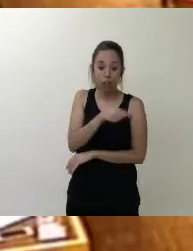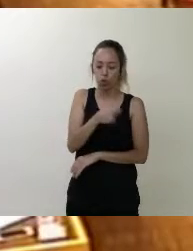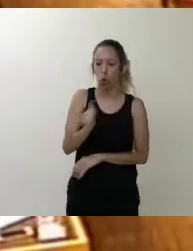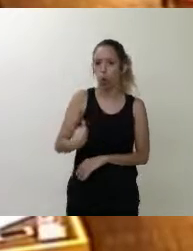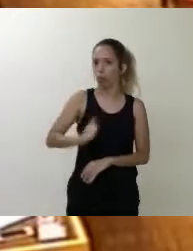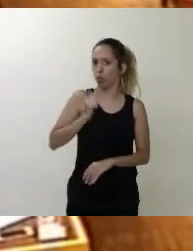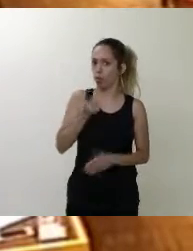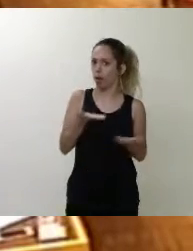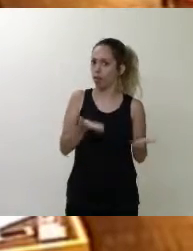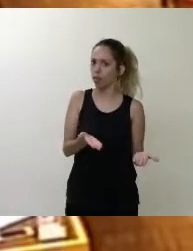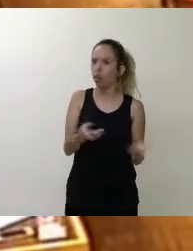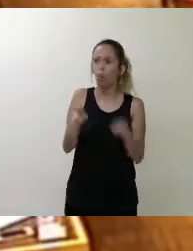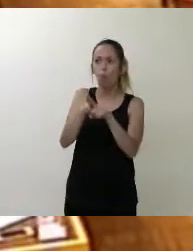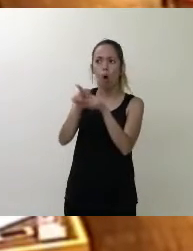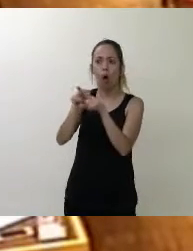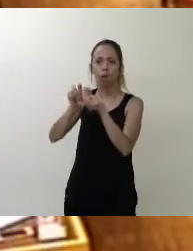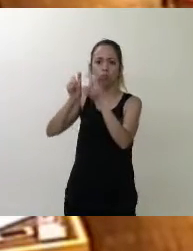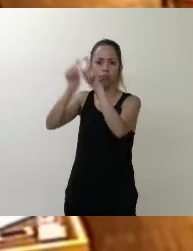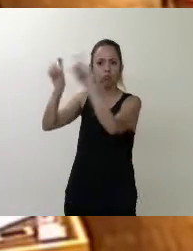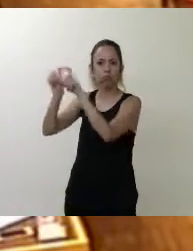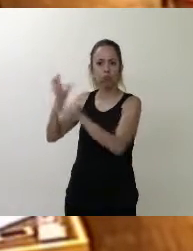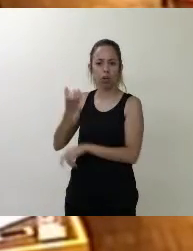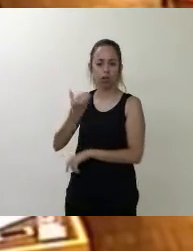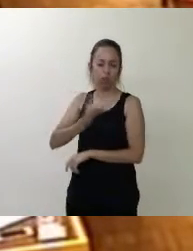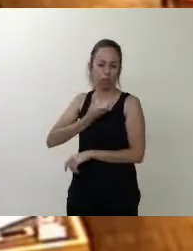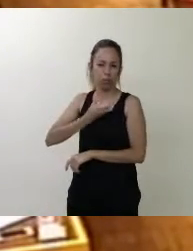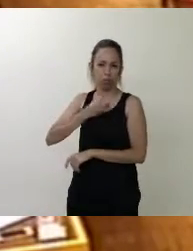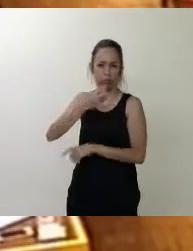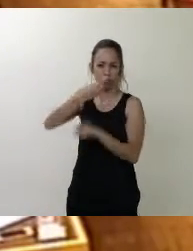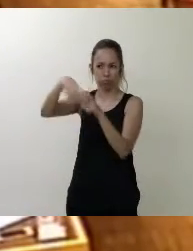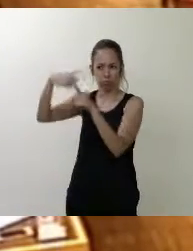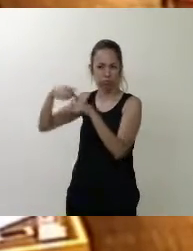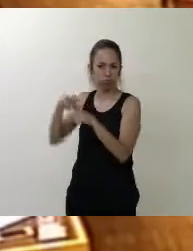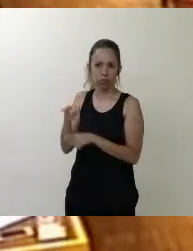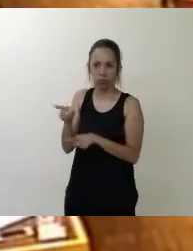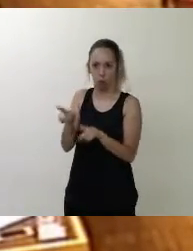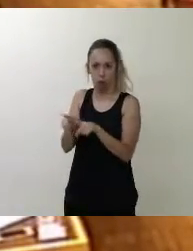como otras corporaciones locales que están haciendo uso